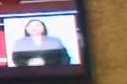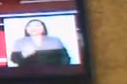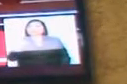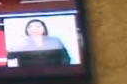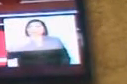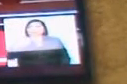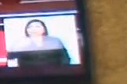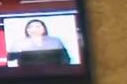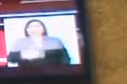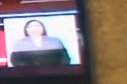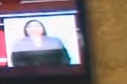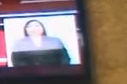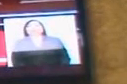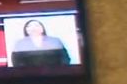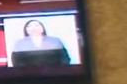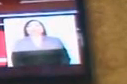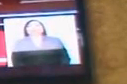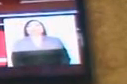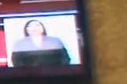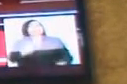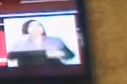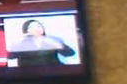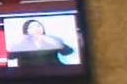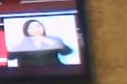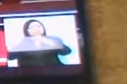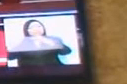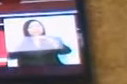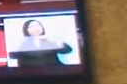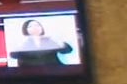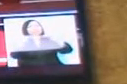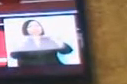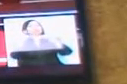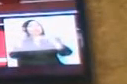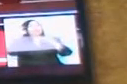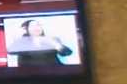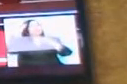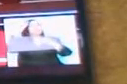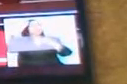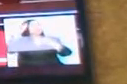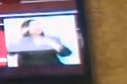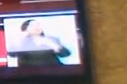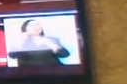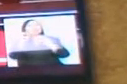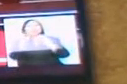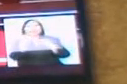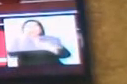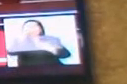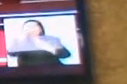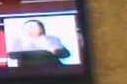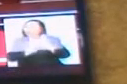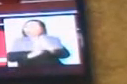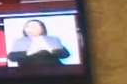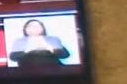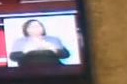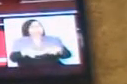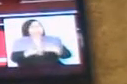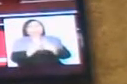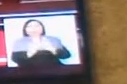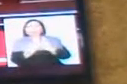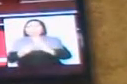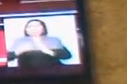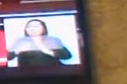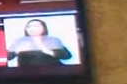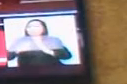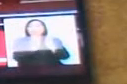Tercero, nuestro horizonte es el de un país estable, con